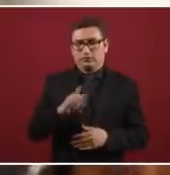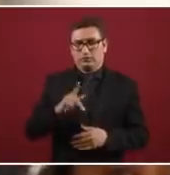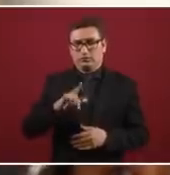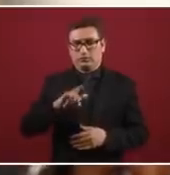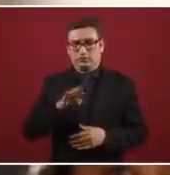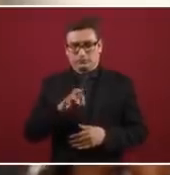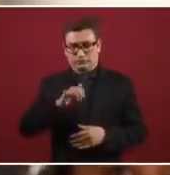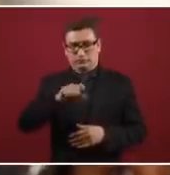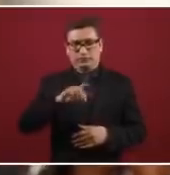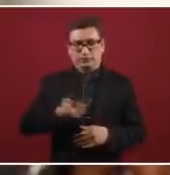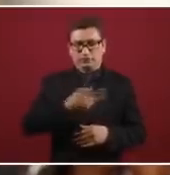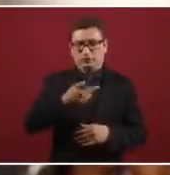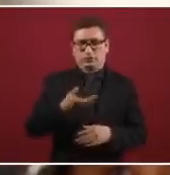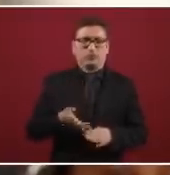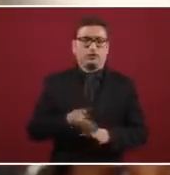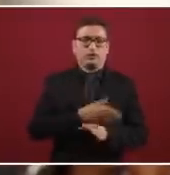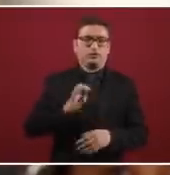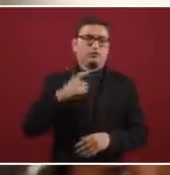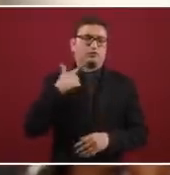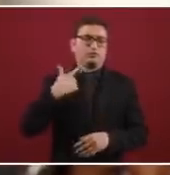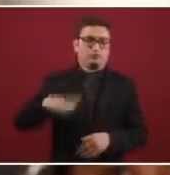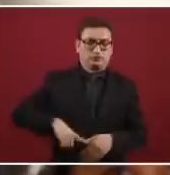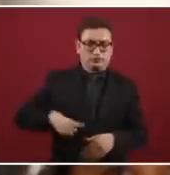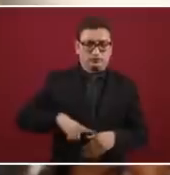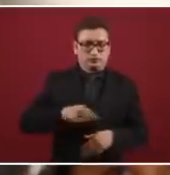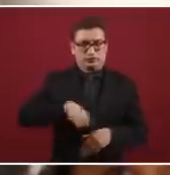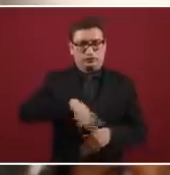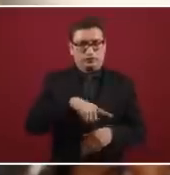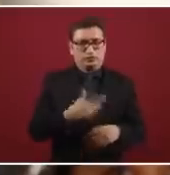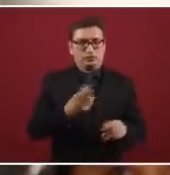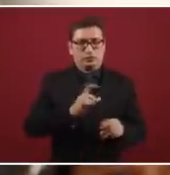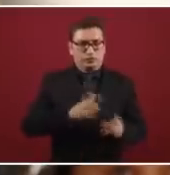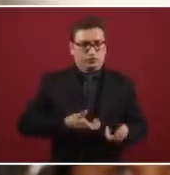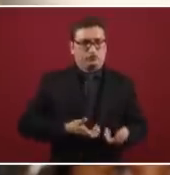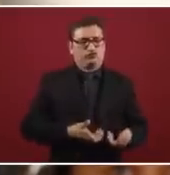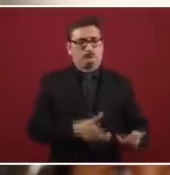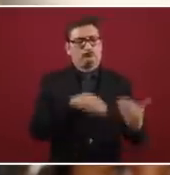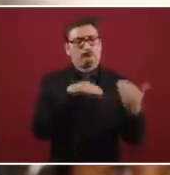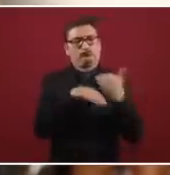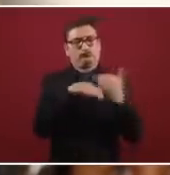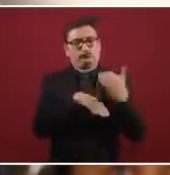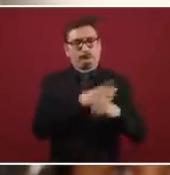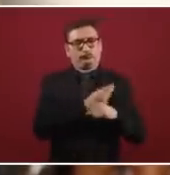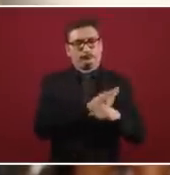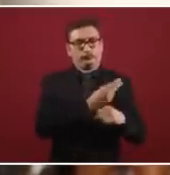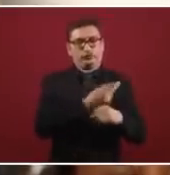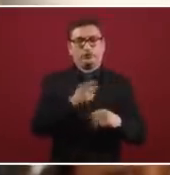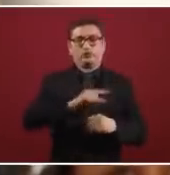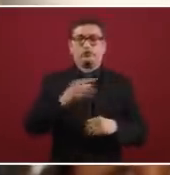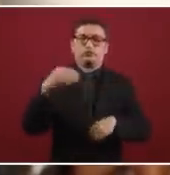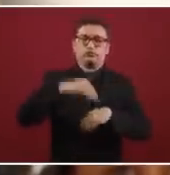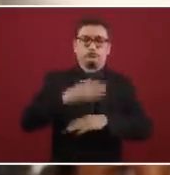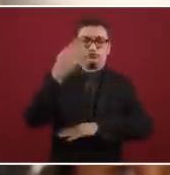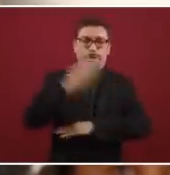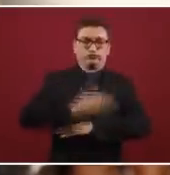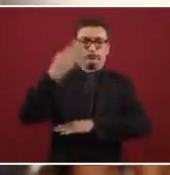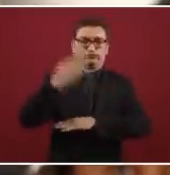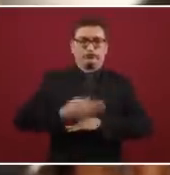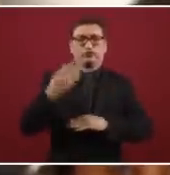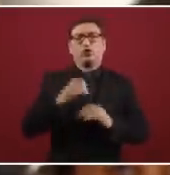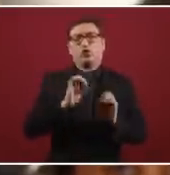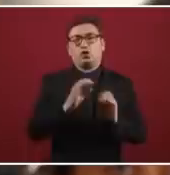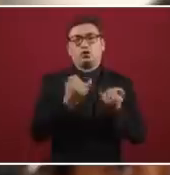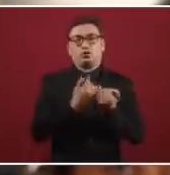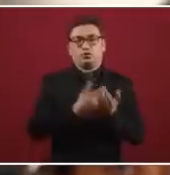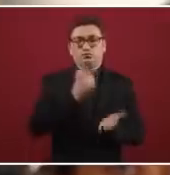pasadas, cada que se rehabilitaba o se construía una nueva carretera, se instalaban nuevas casetas o se incrementaba el costo